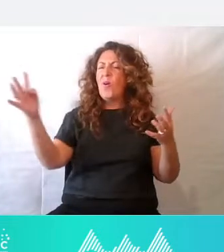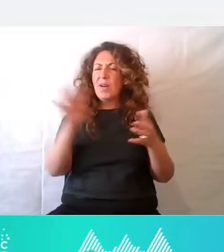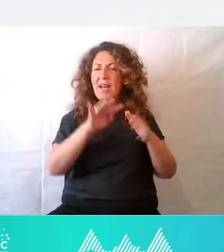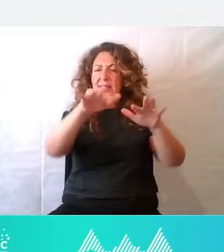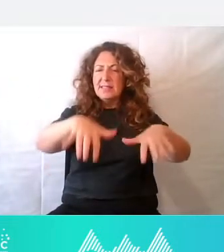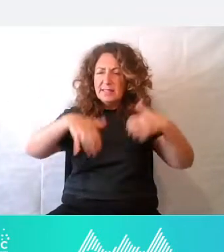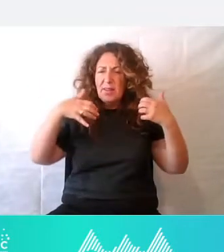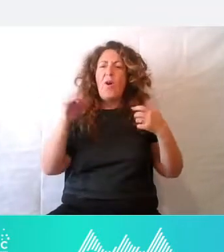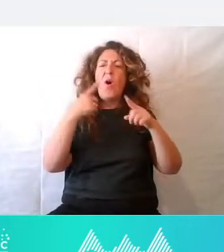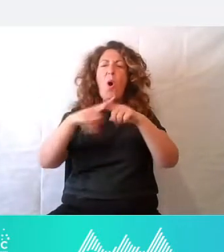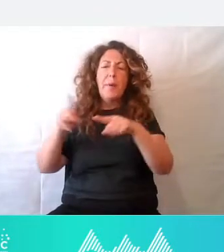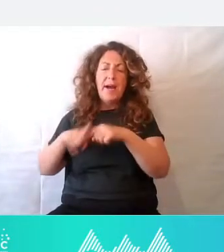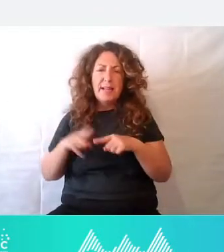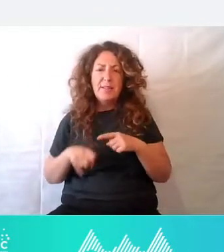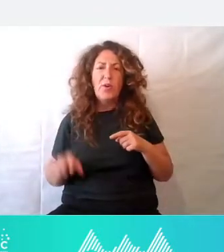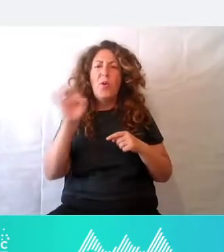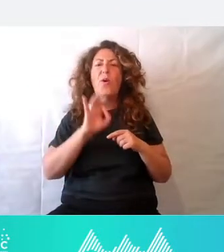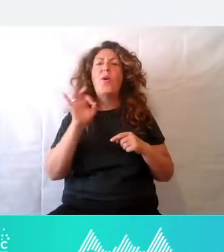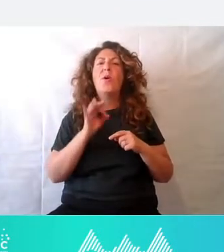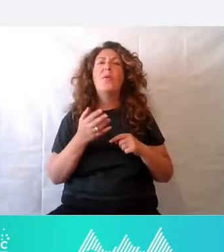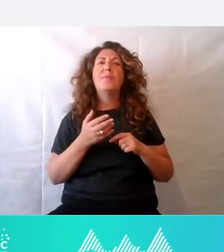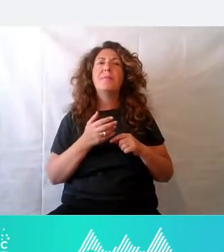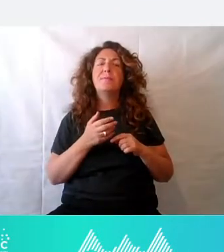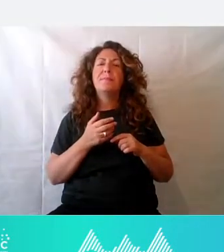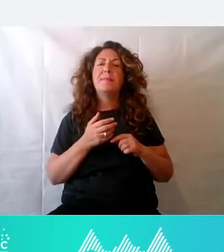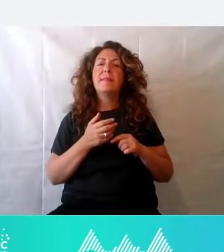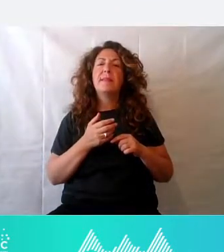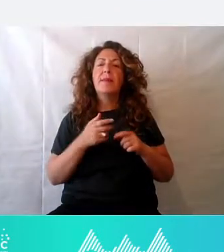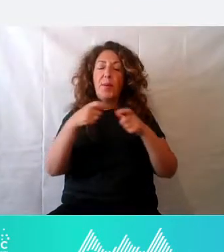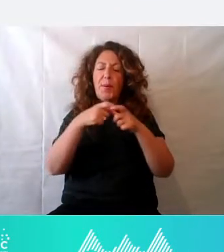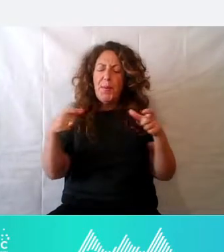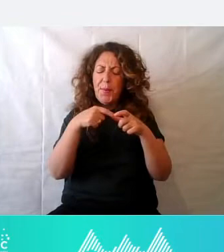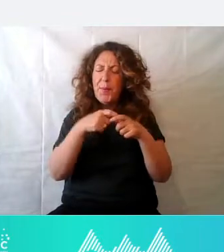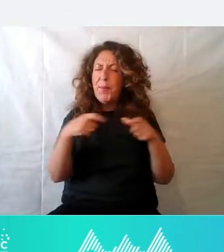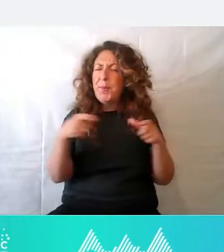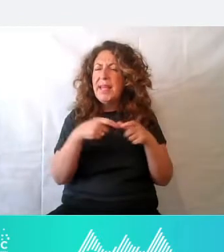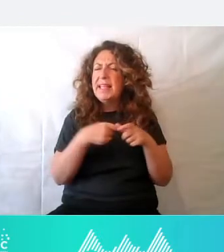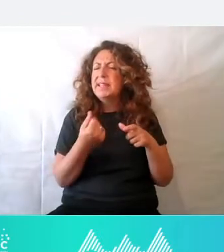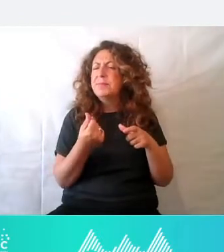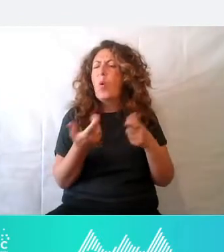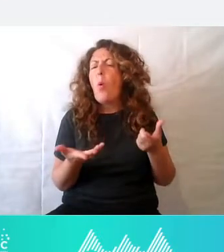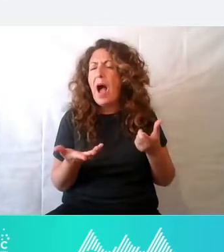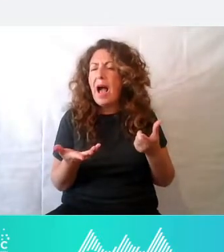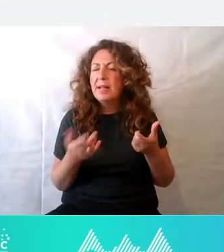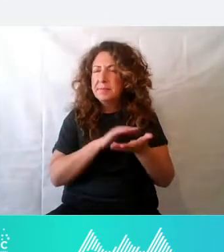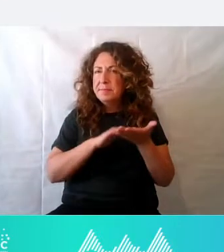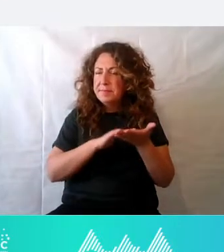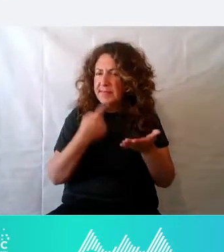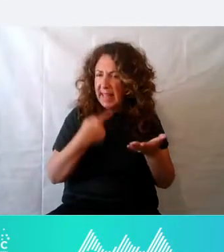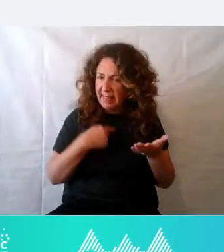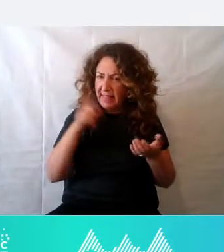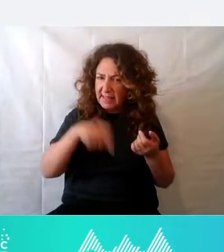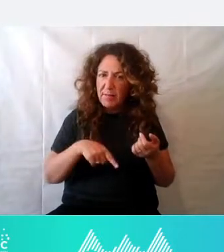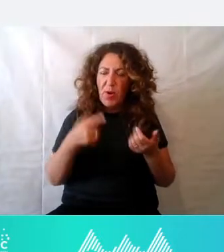reconocer por ejemplo el valor de los billetes cuando llega el momento de pagar o un texto escrito o